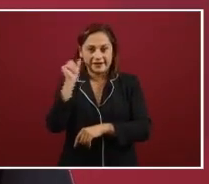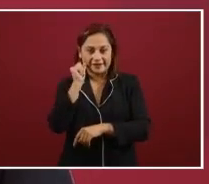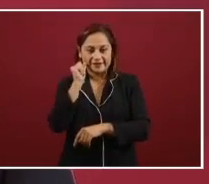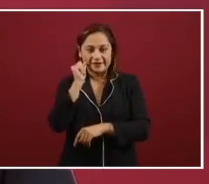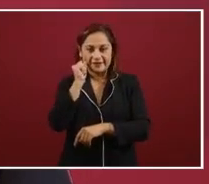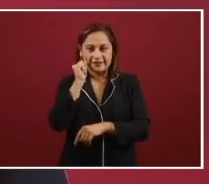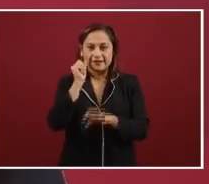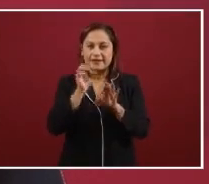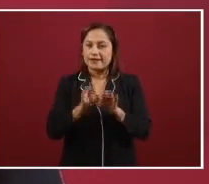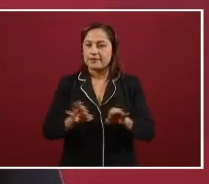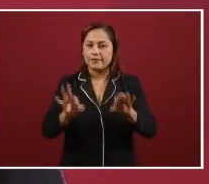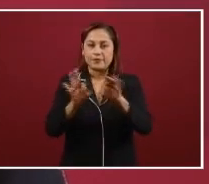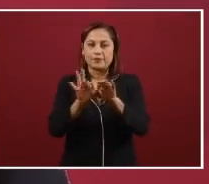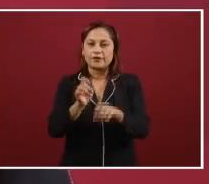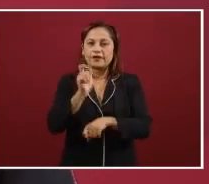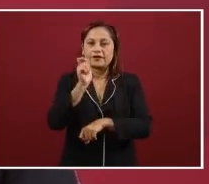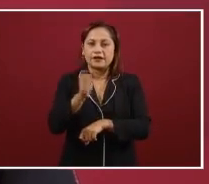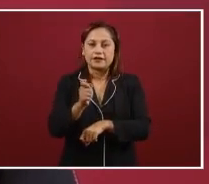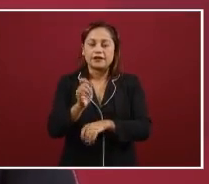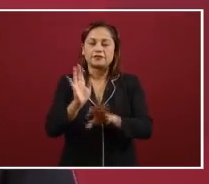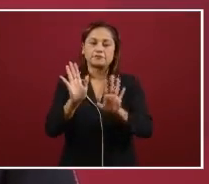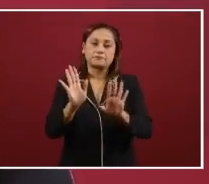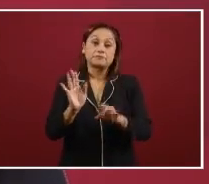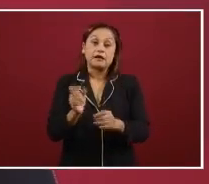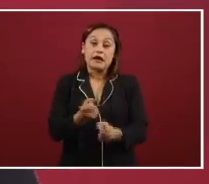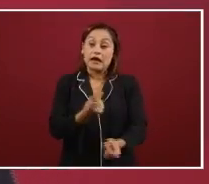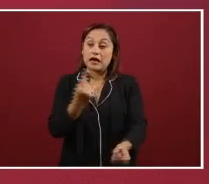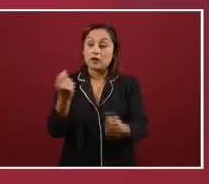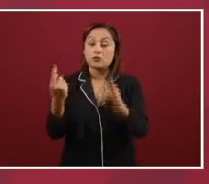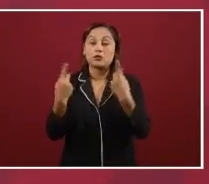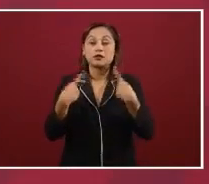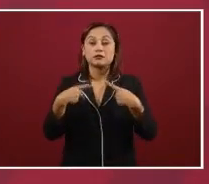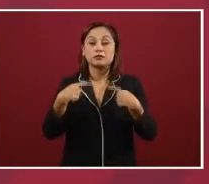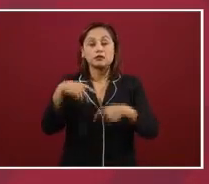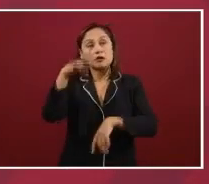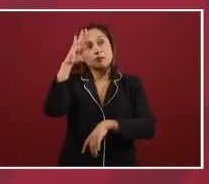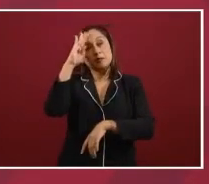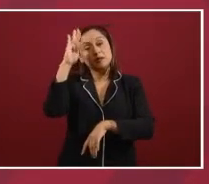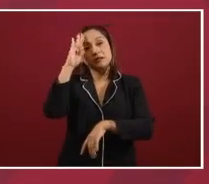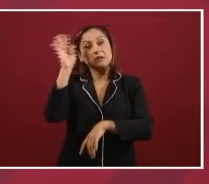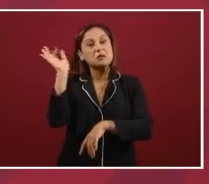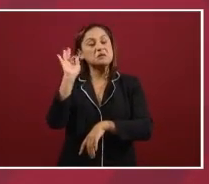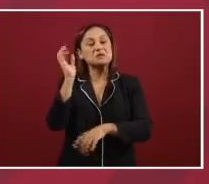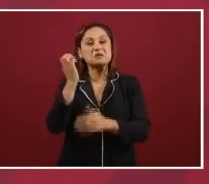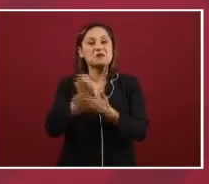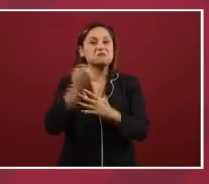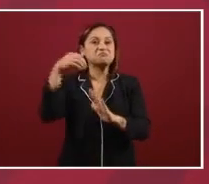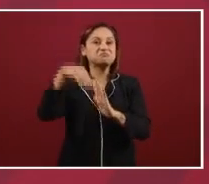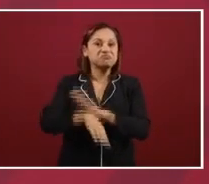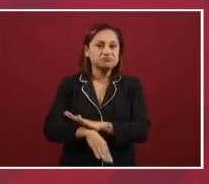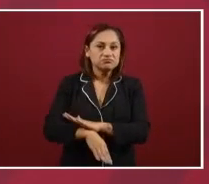que se pronosticaba que íbamos a caer en recesión.